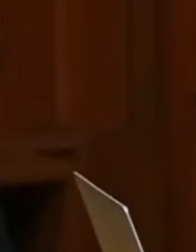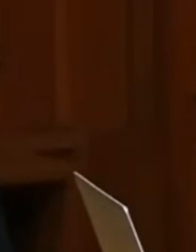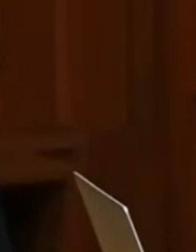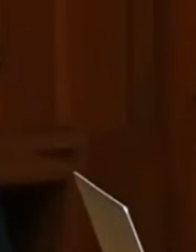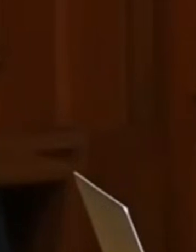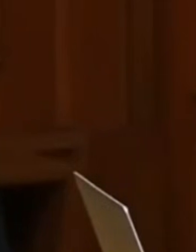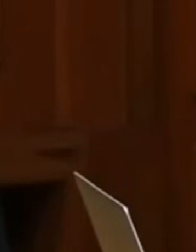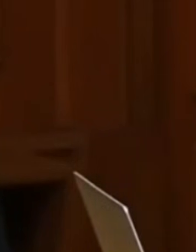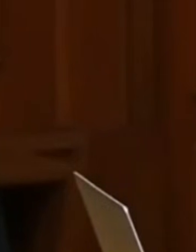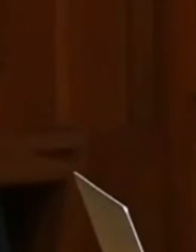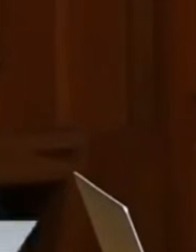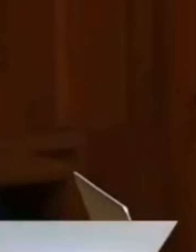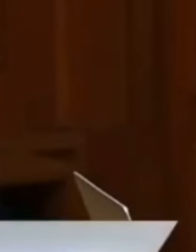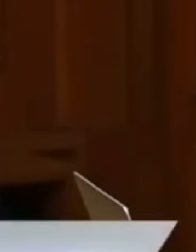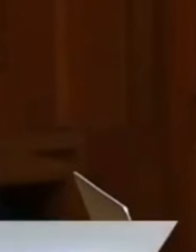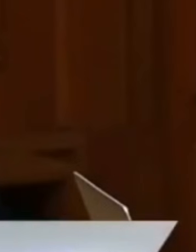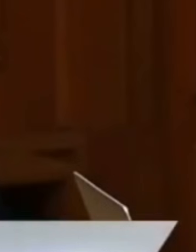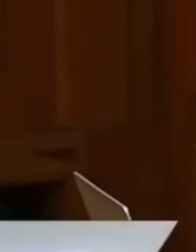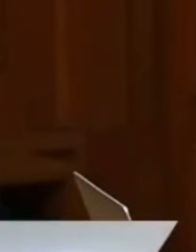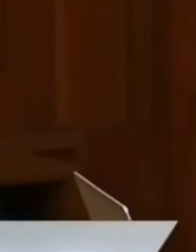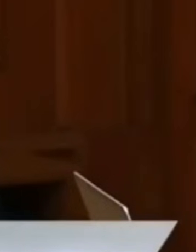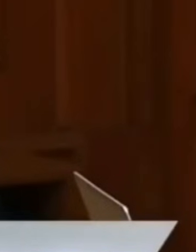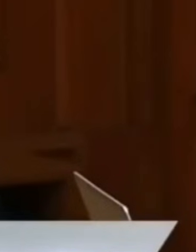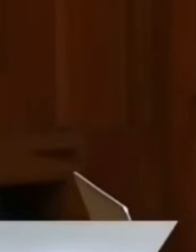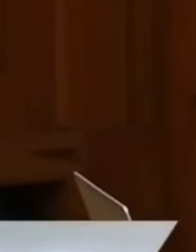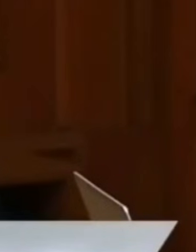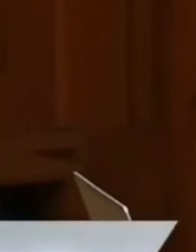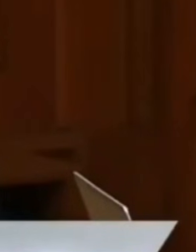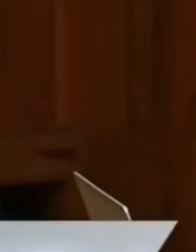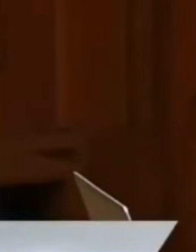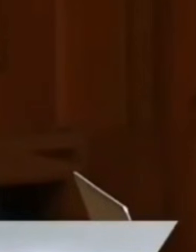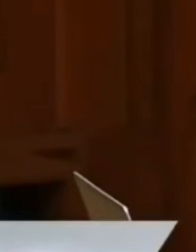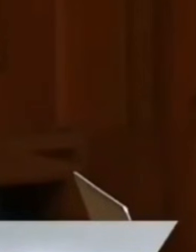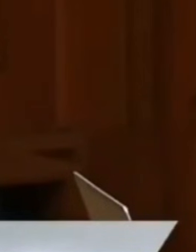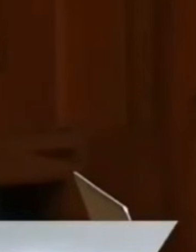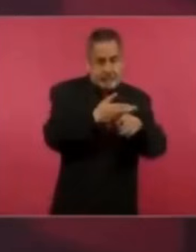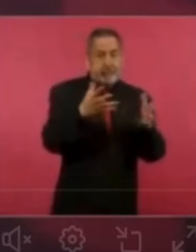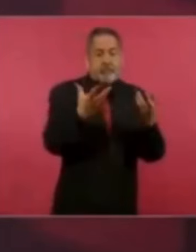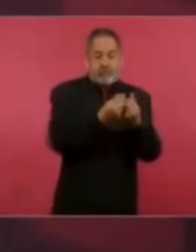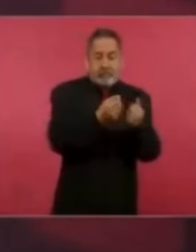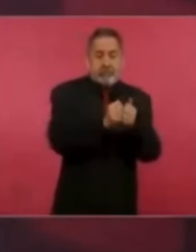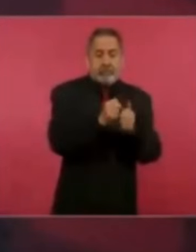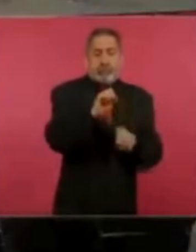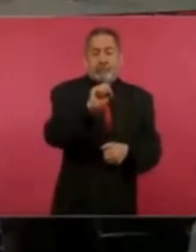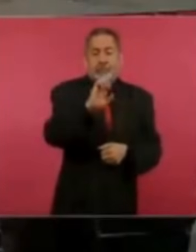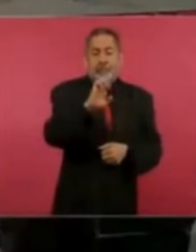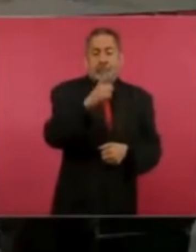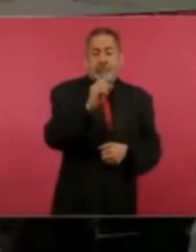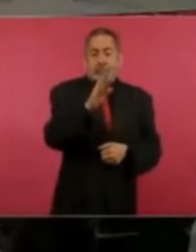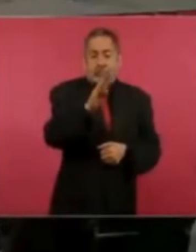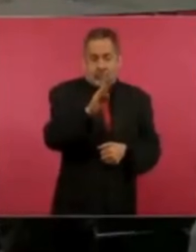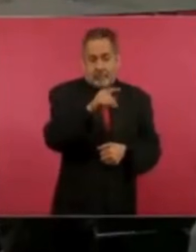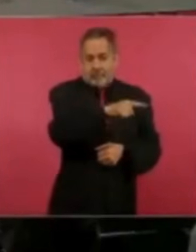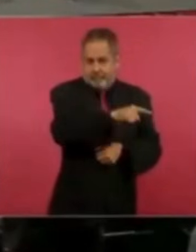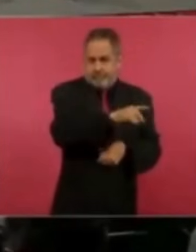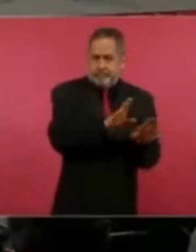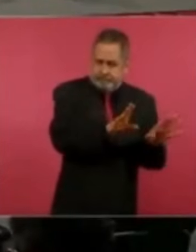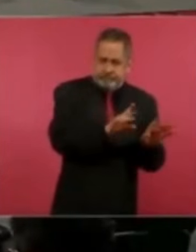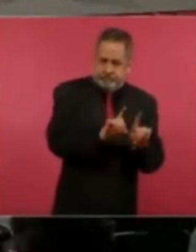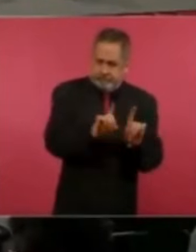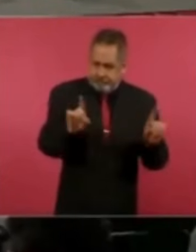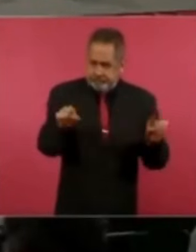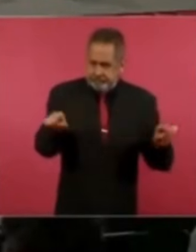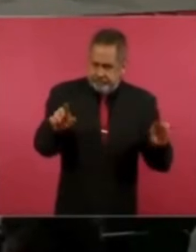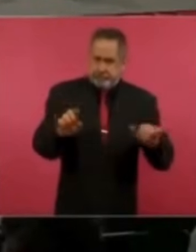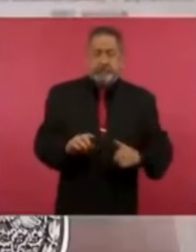de Justicia de la Nación. Y también vamos a ir a una explicación que nos da nuevamente Octavio